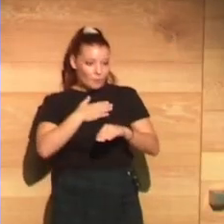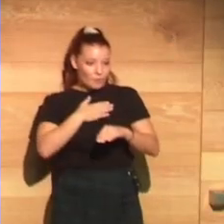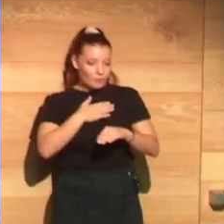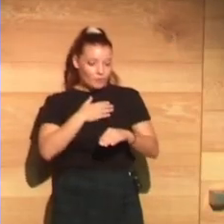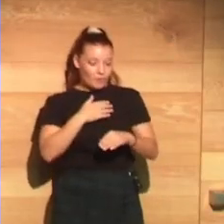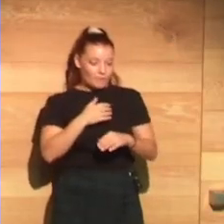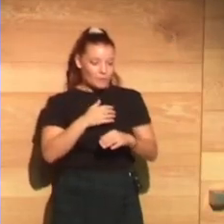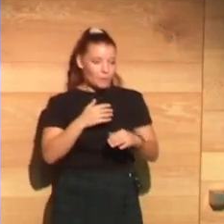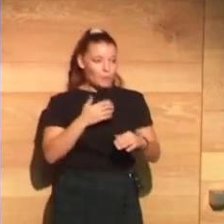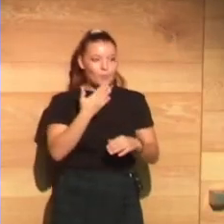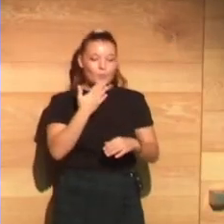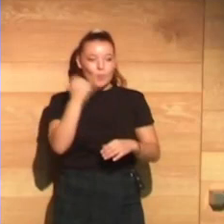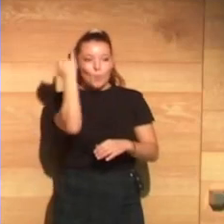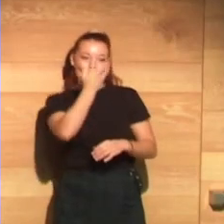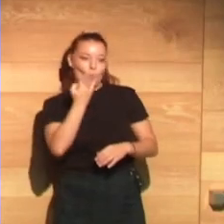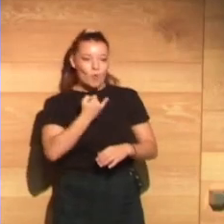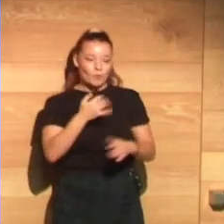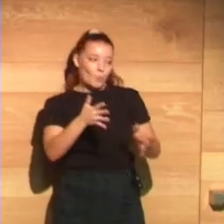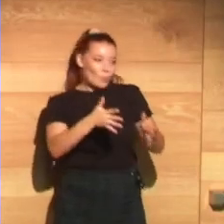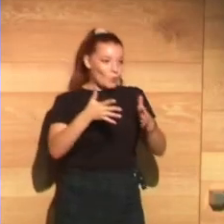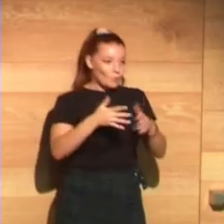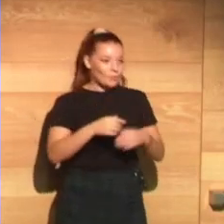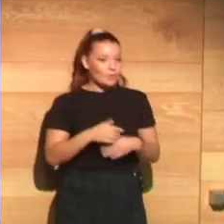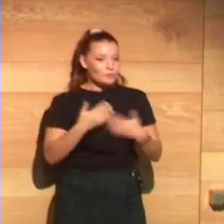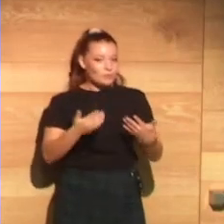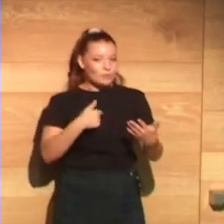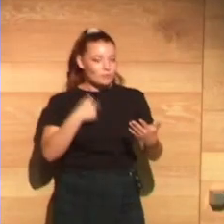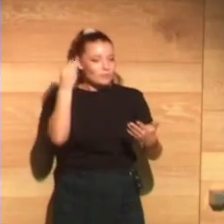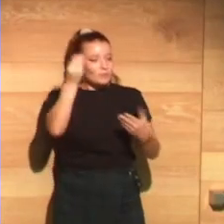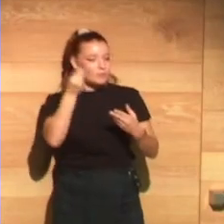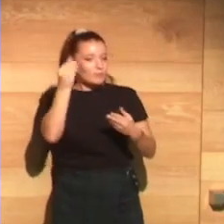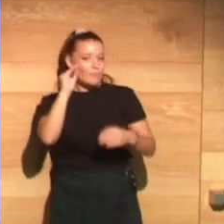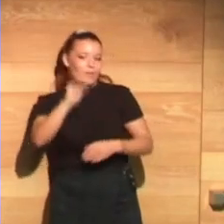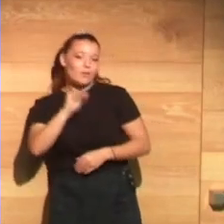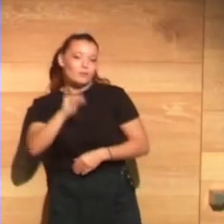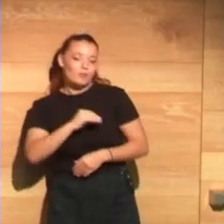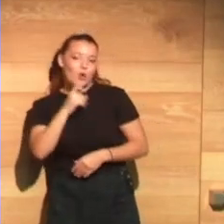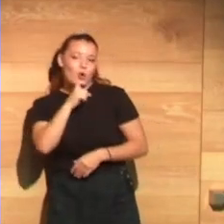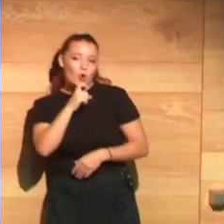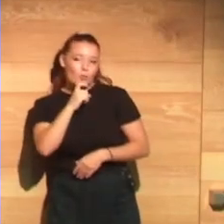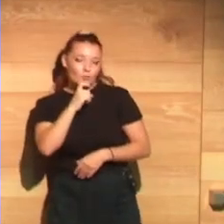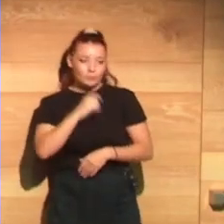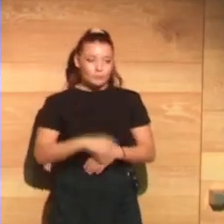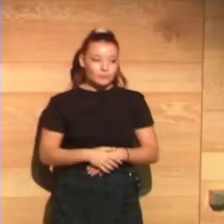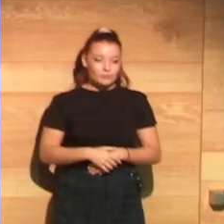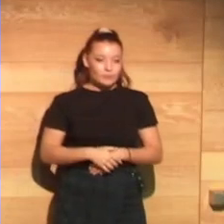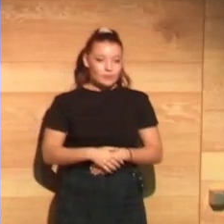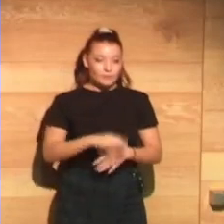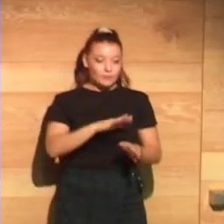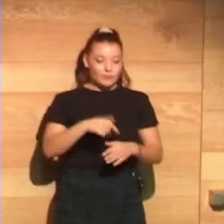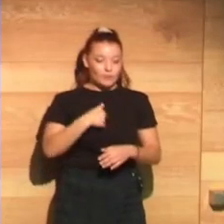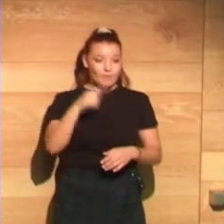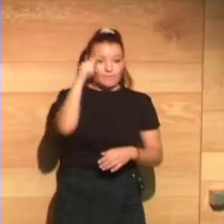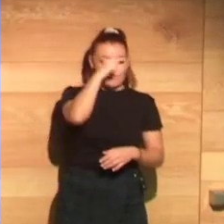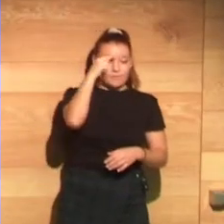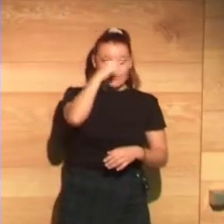no pude. Entonces pensé en Frank, que es un amigo mío que es muy fan de Bowie y que iba a hacer con el libro lo que yo creo que hay que hacer con un